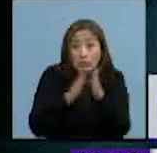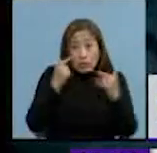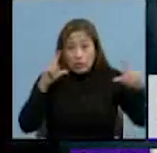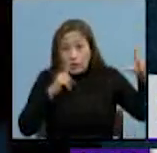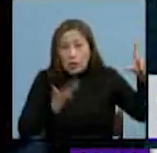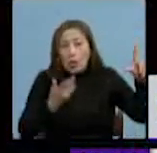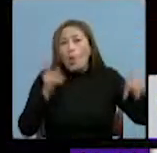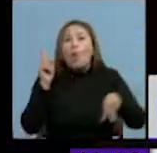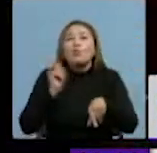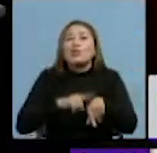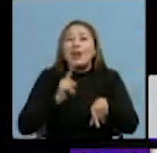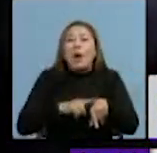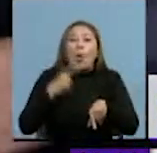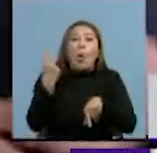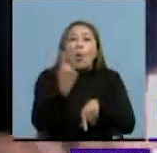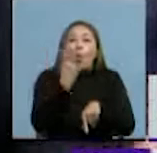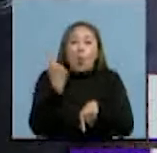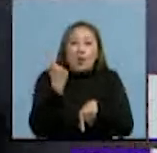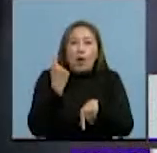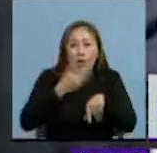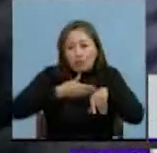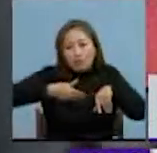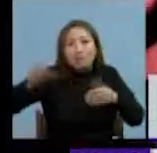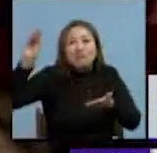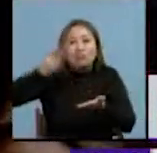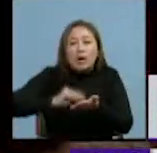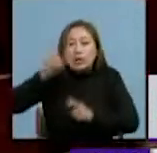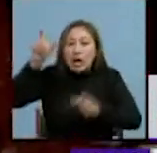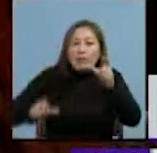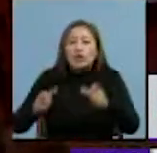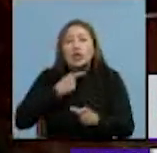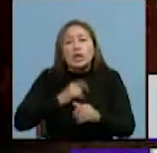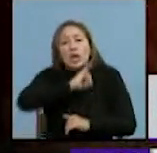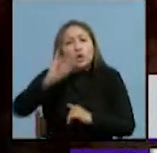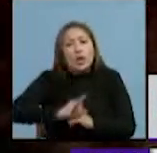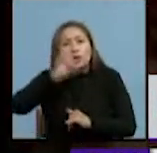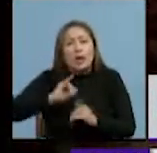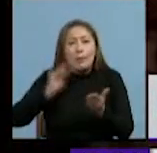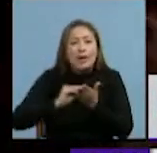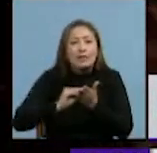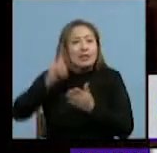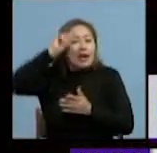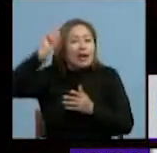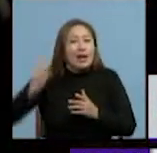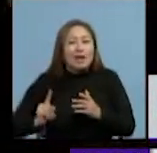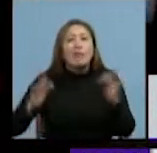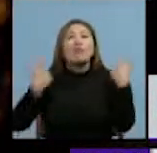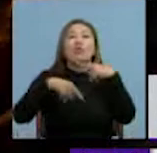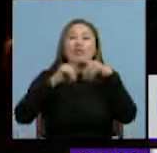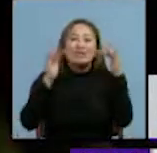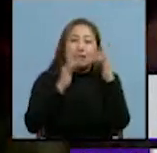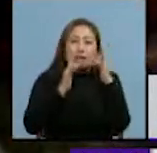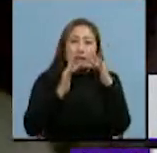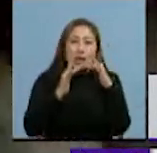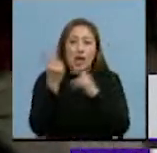habíamos pasado muchísimo, una hora casi del programa, y la gente quería seguir hablando. Increíble lo que despertó en redes sociales. Me quedo